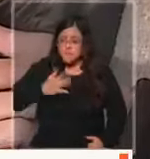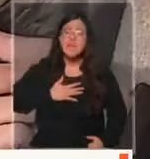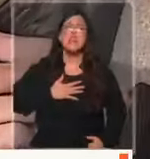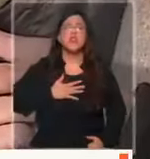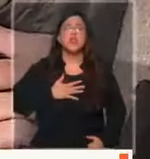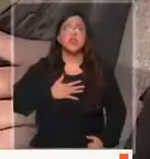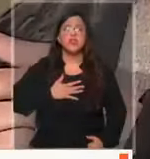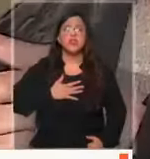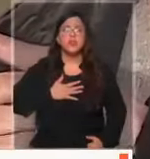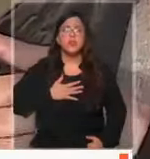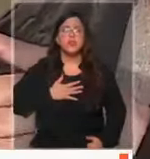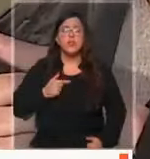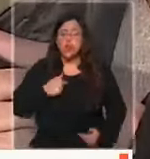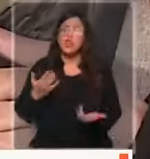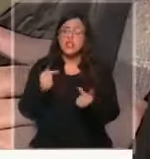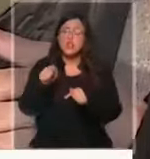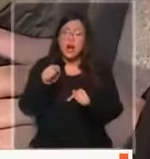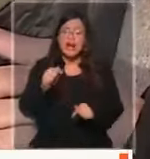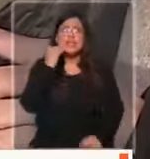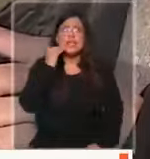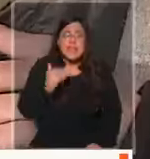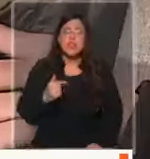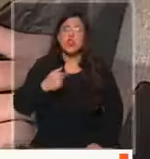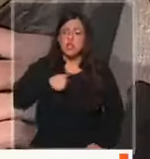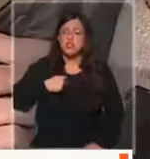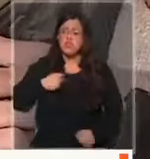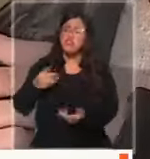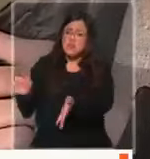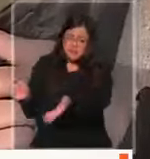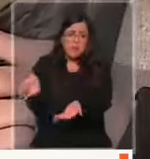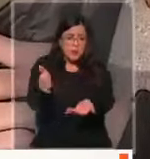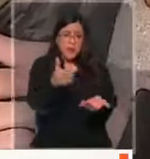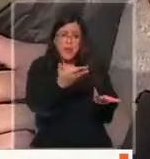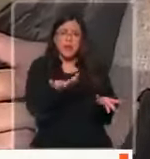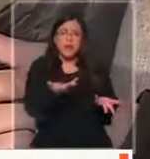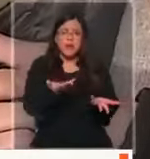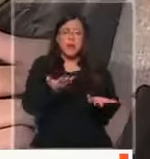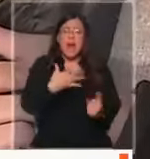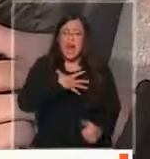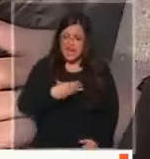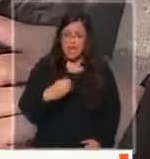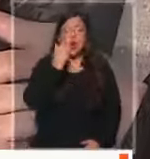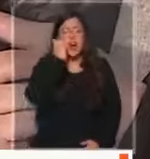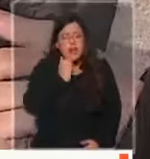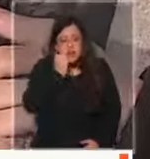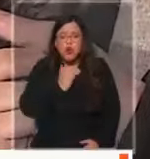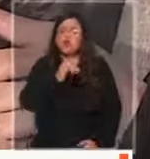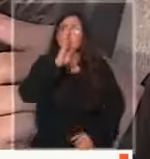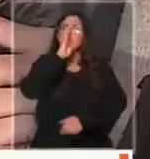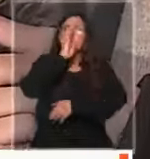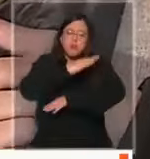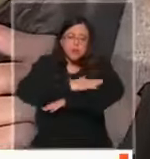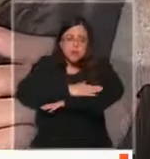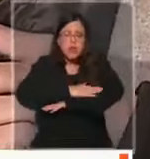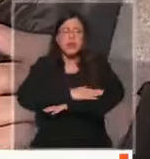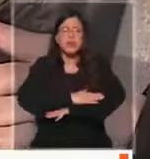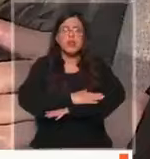Yo necesito a ese niño que yo mandé, al cariñoso, al tímido,